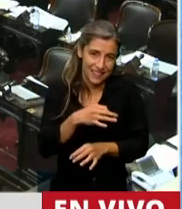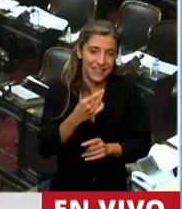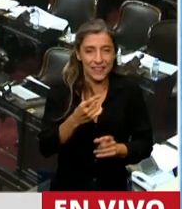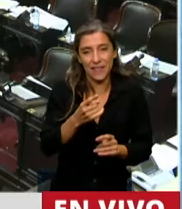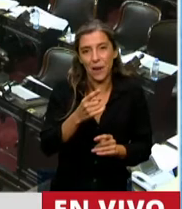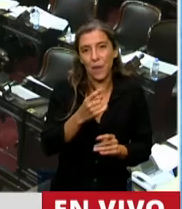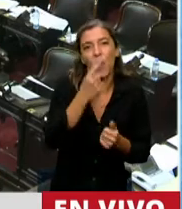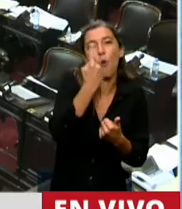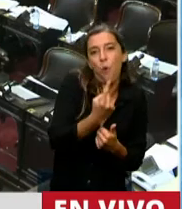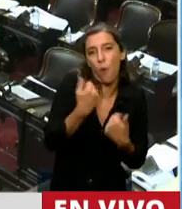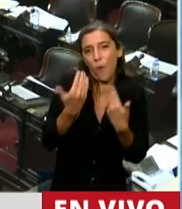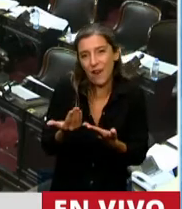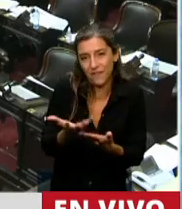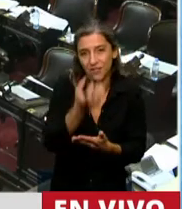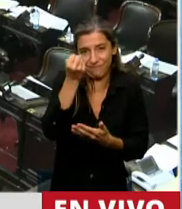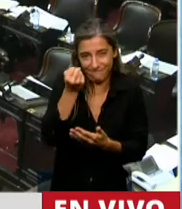blanqueo. Y así